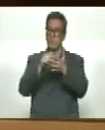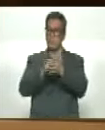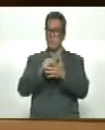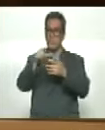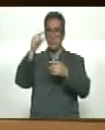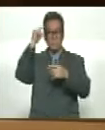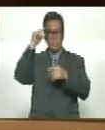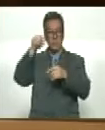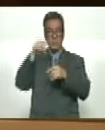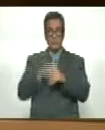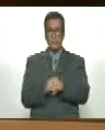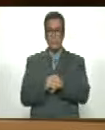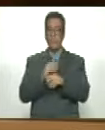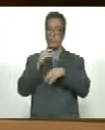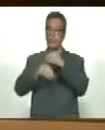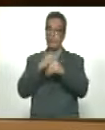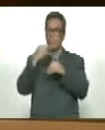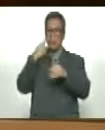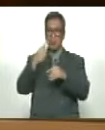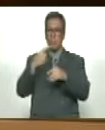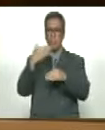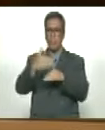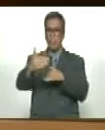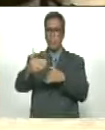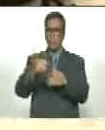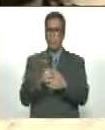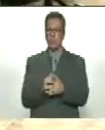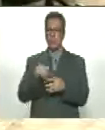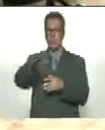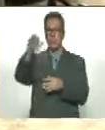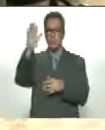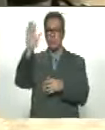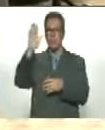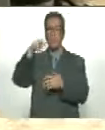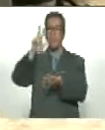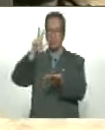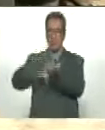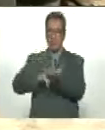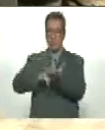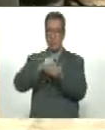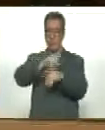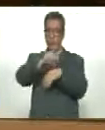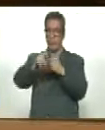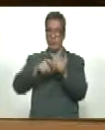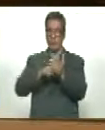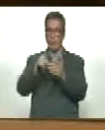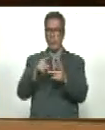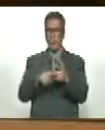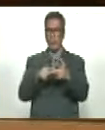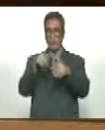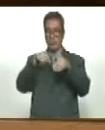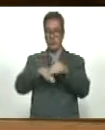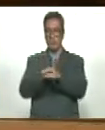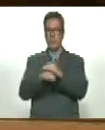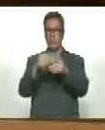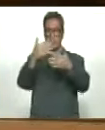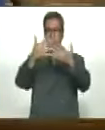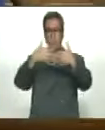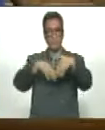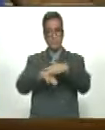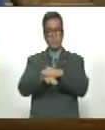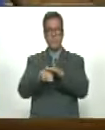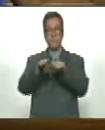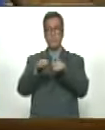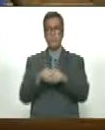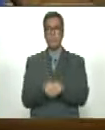en el orden del día, sírvanse indicarlo con la señal de costumbre. Queda aprobado por unanimidad. Siguiente punto de la cuenta,